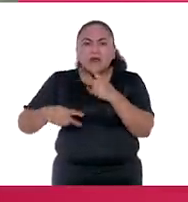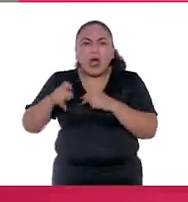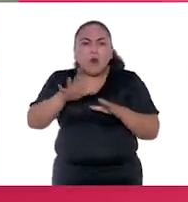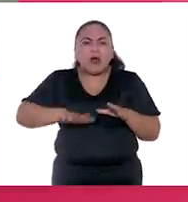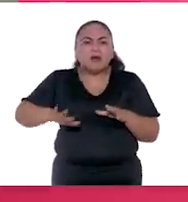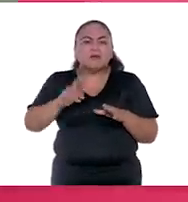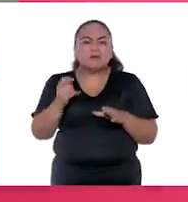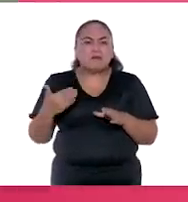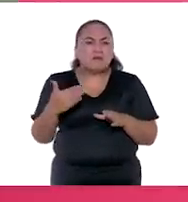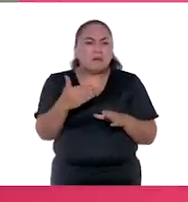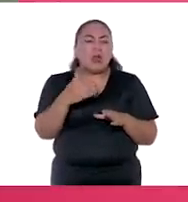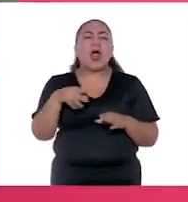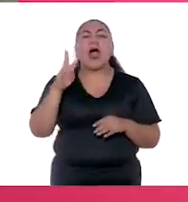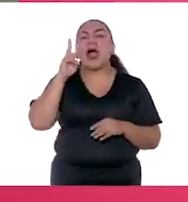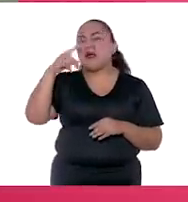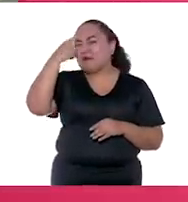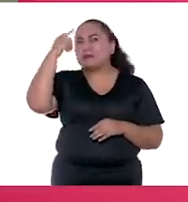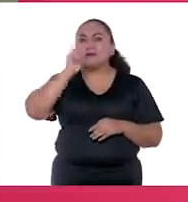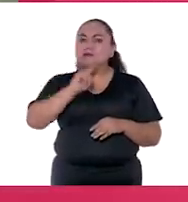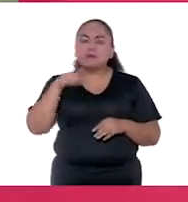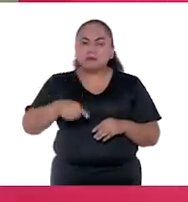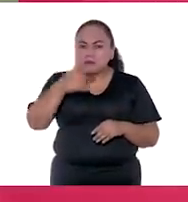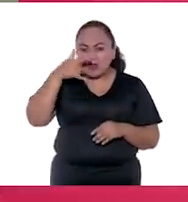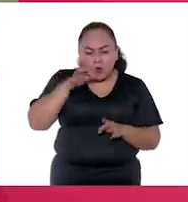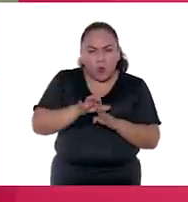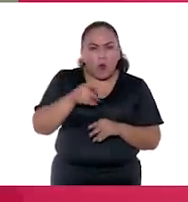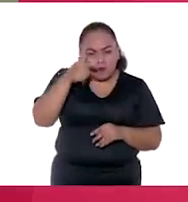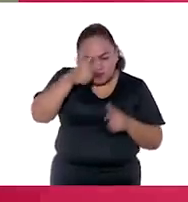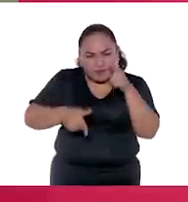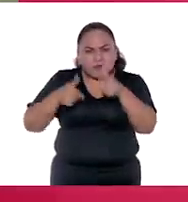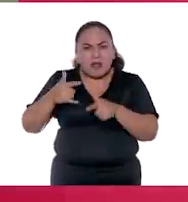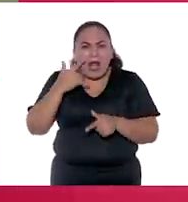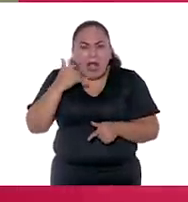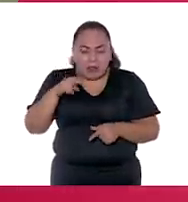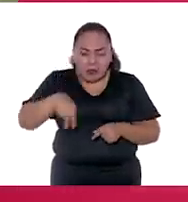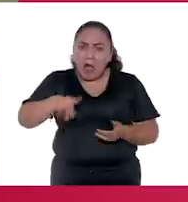que no son tan fáciles de ver a pesar de la transparencia del agua.